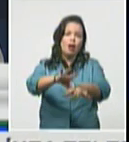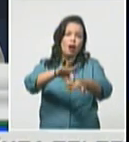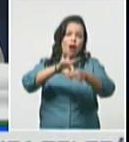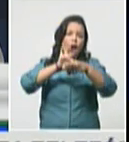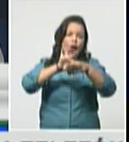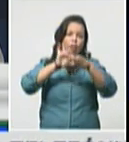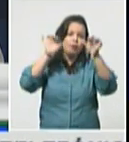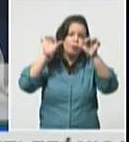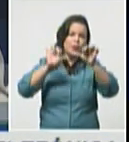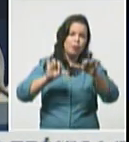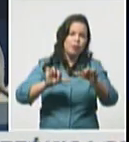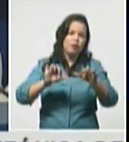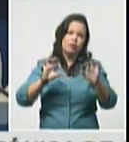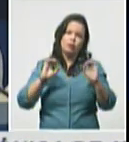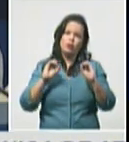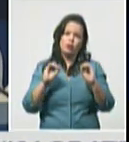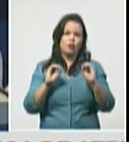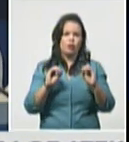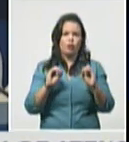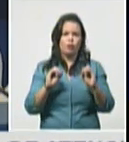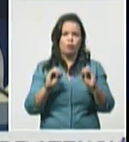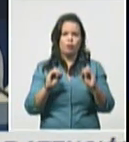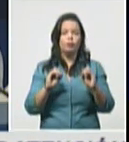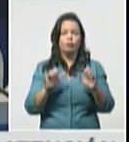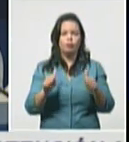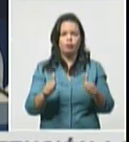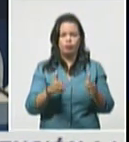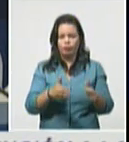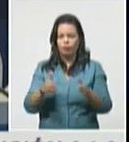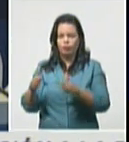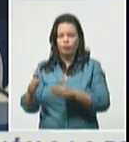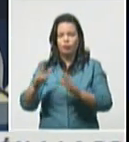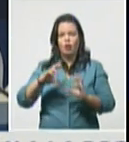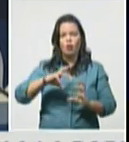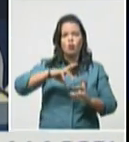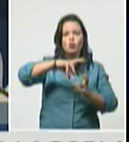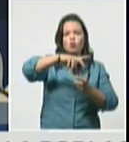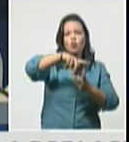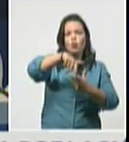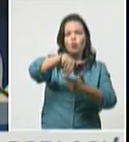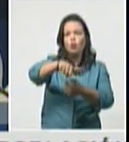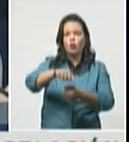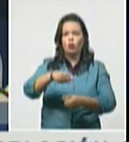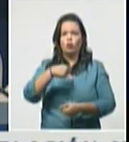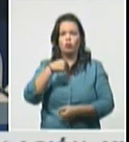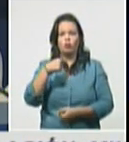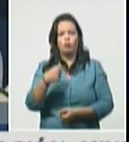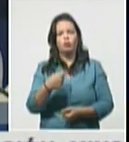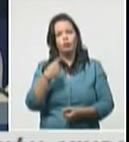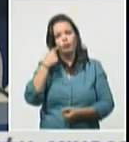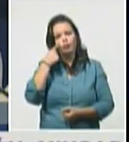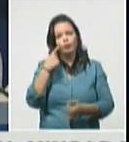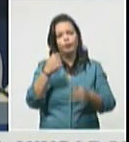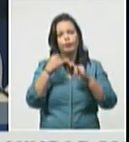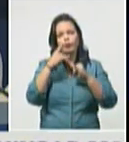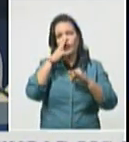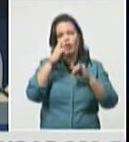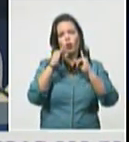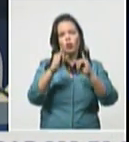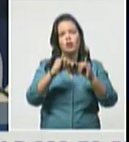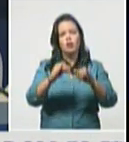El mundo, lamentablemente, esta mañana oíamos la noticia de que Estados Unidos